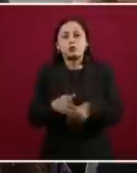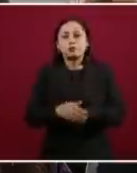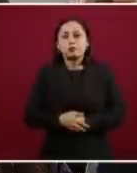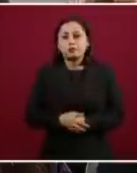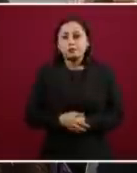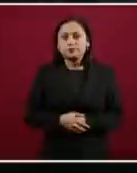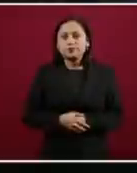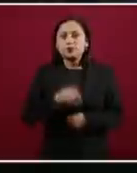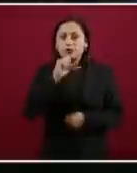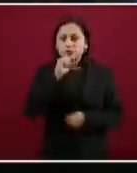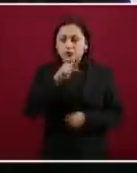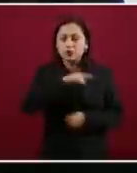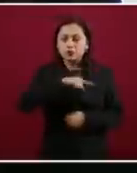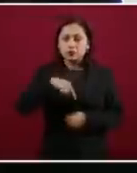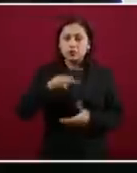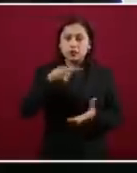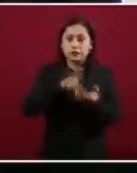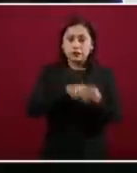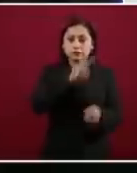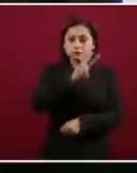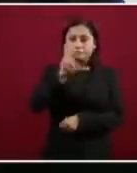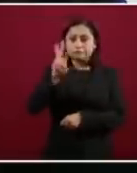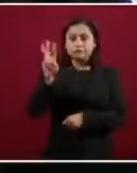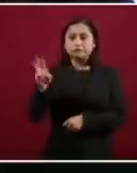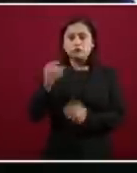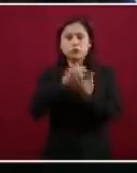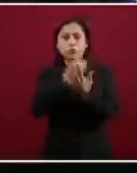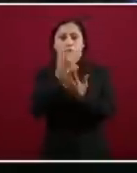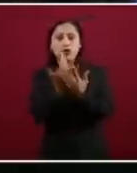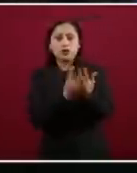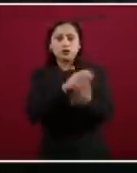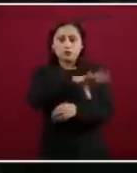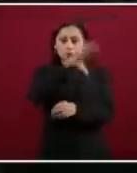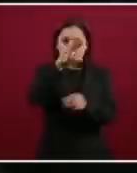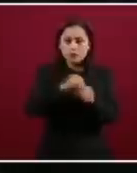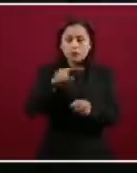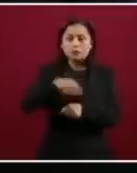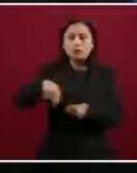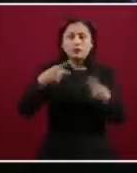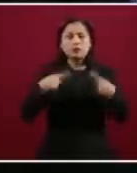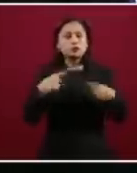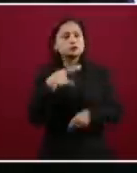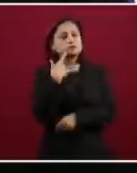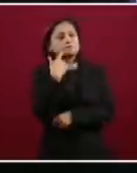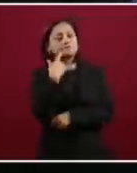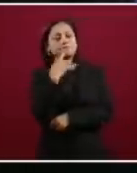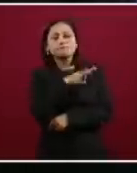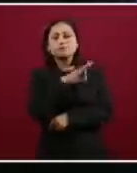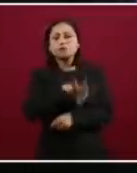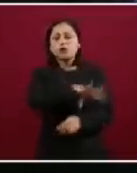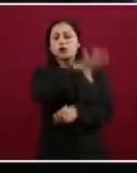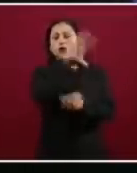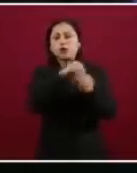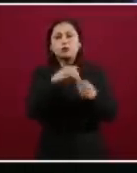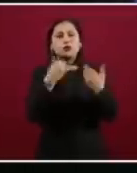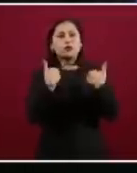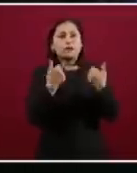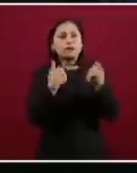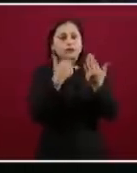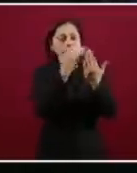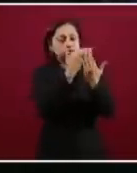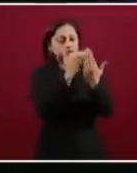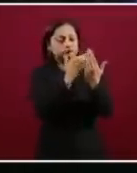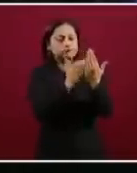poner toda la información del proyecto para que cualquier persona pueda consultarla y de esta manera ir fortaleciendo también toda la cuestión de